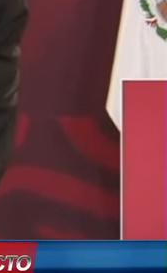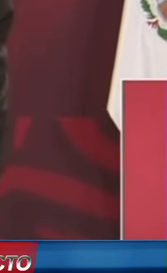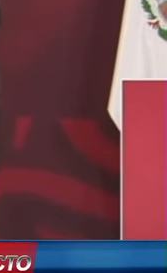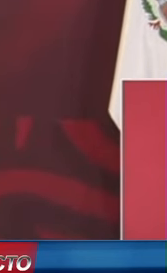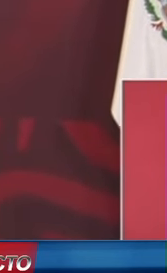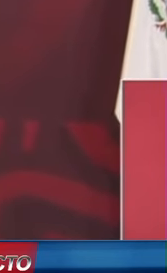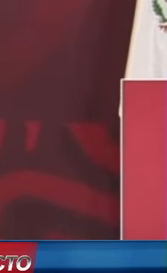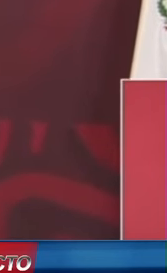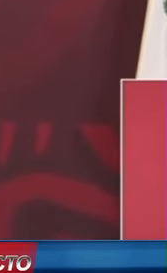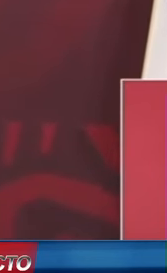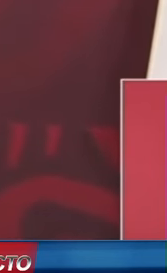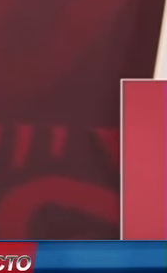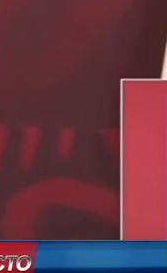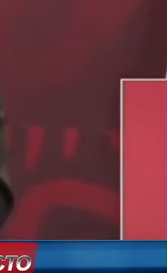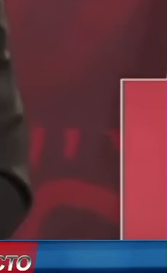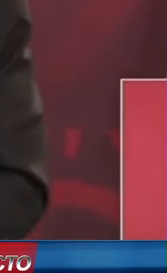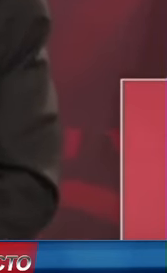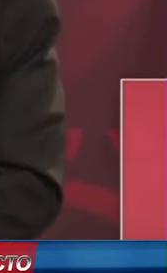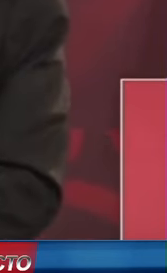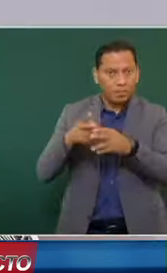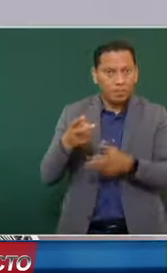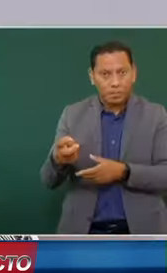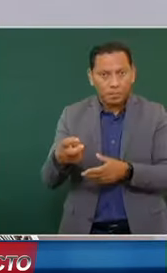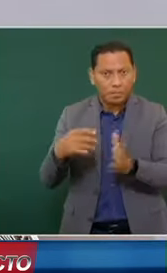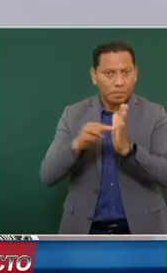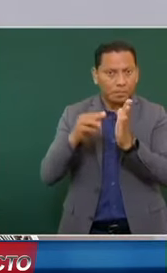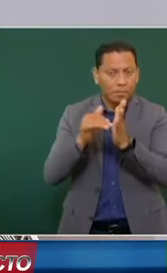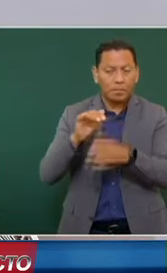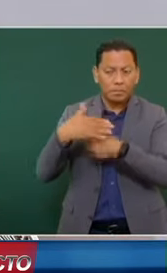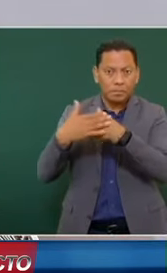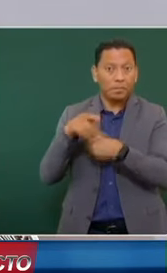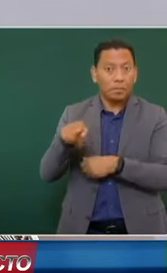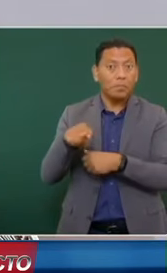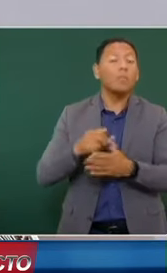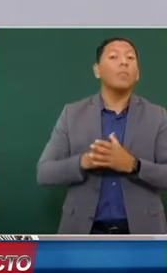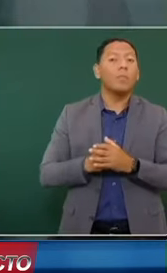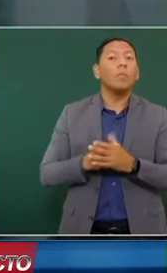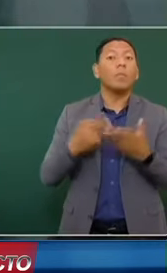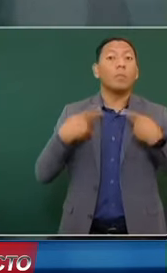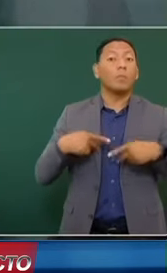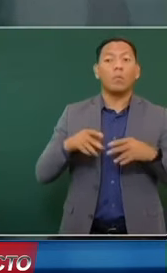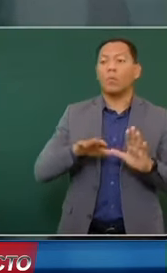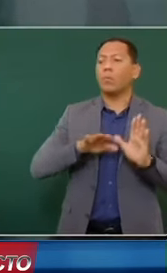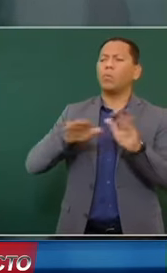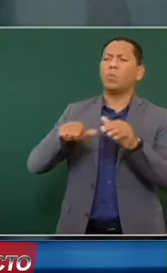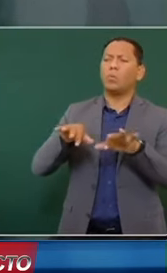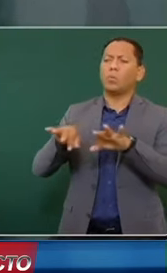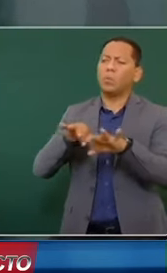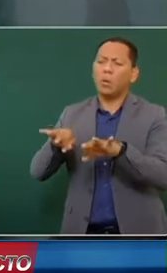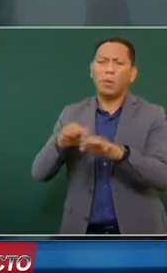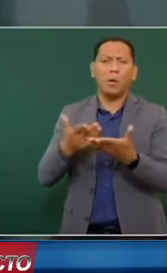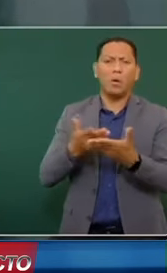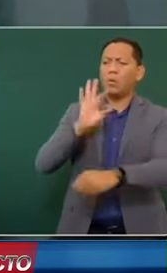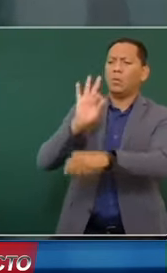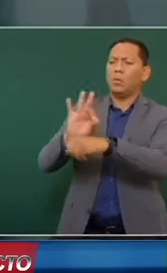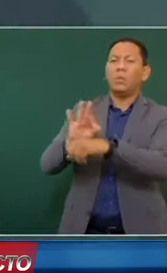que tenga que enfrentarse a todo el ordenamiento jurídico internacional, va a tener que dar muchas explicaciones, desde